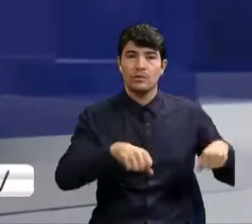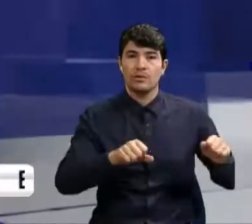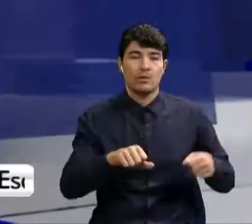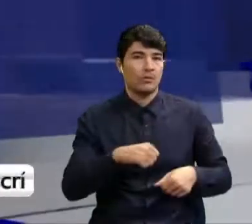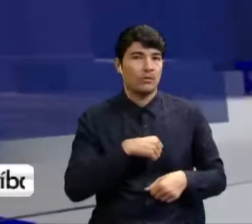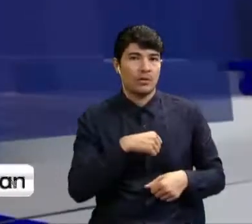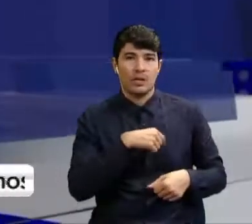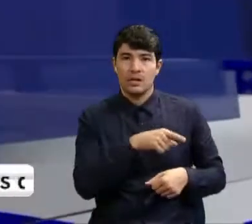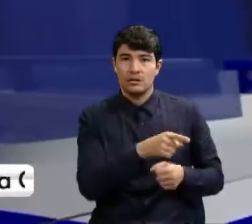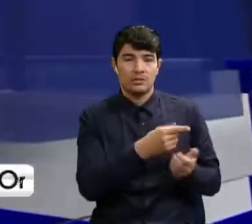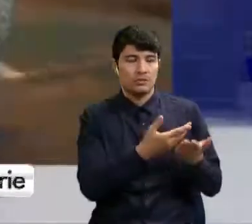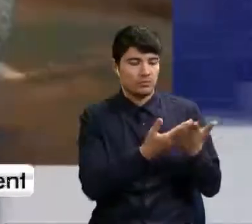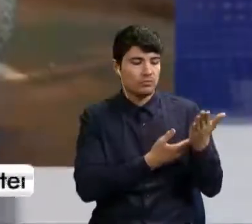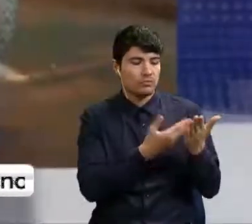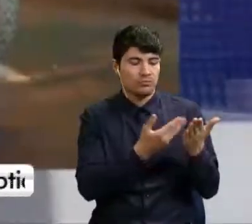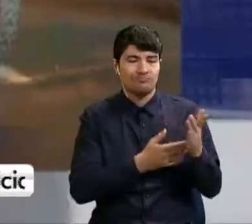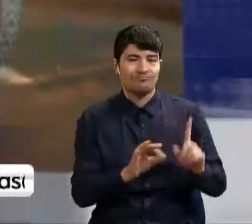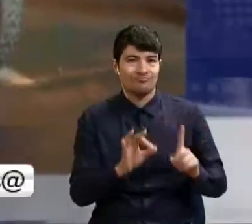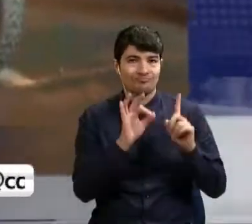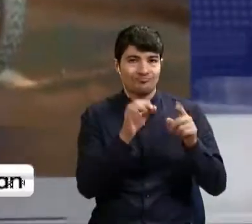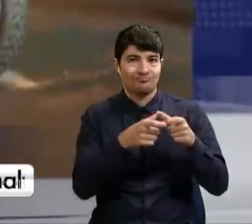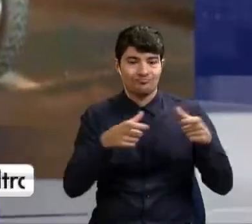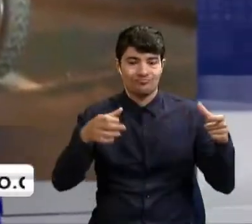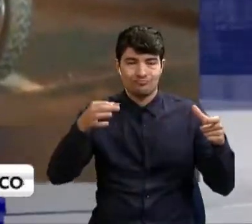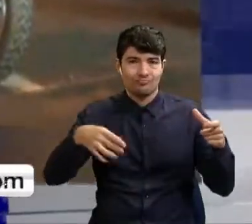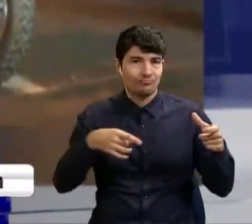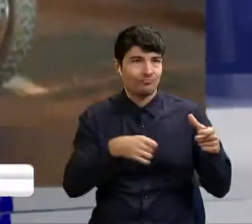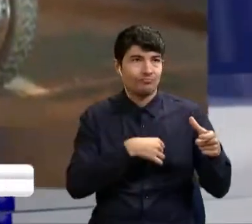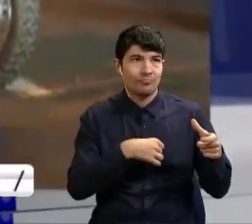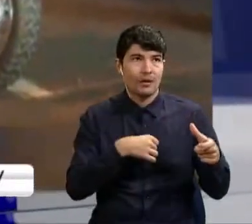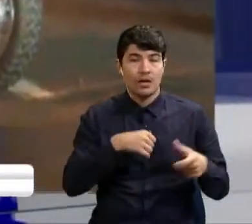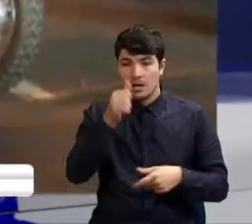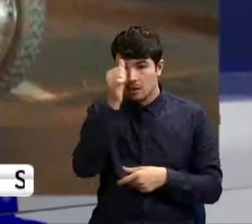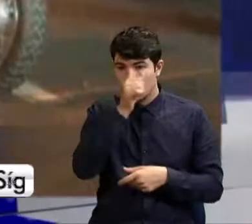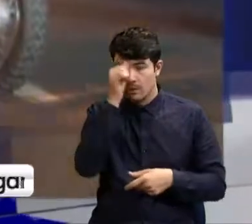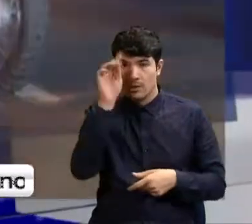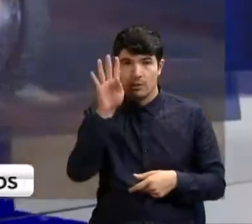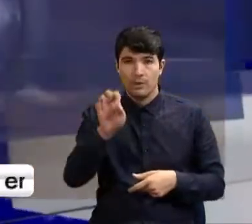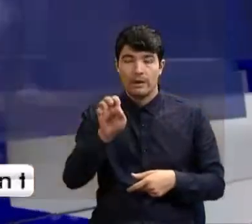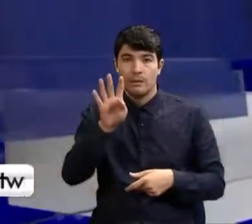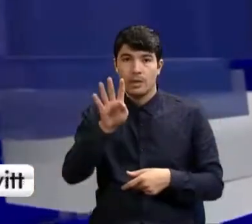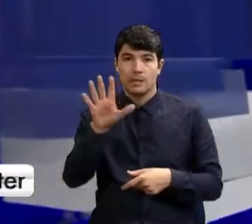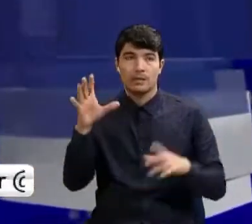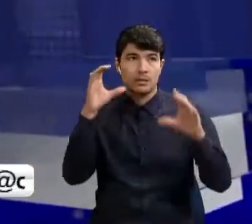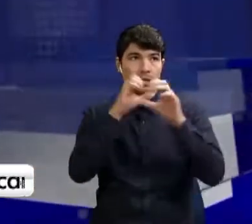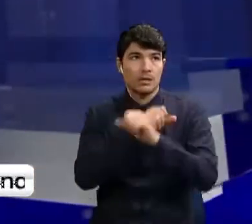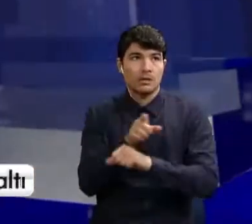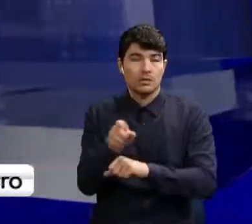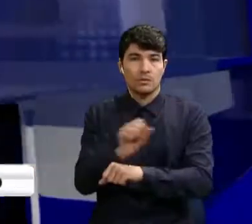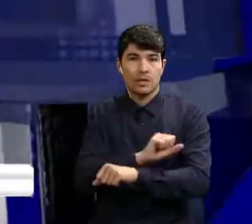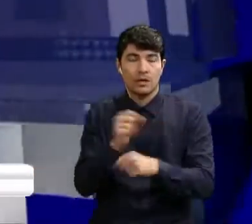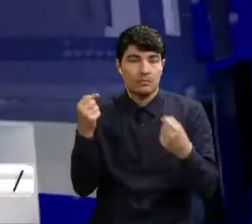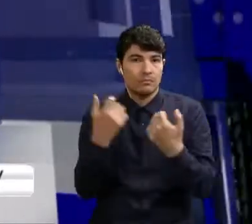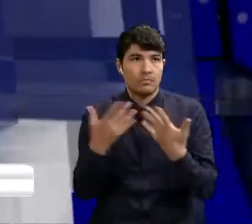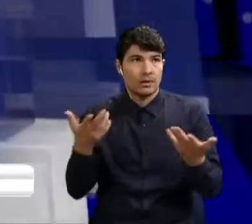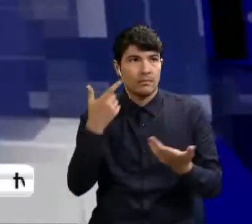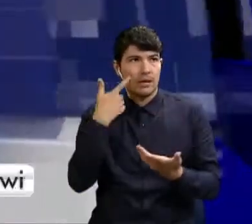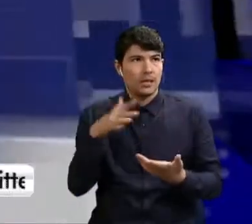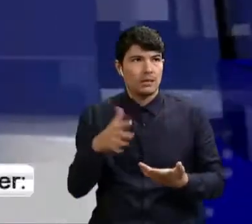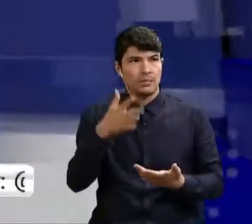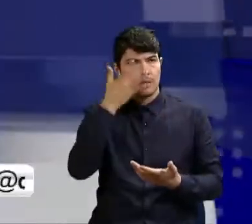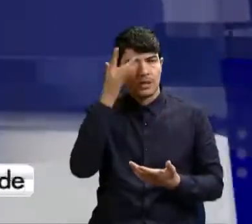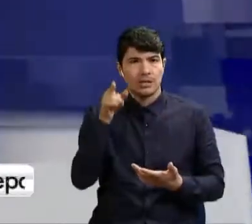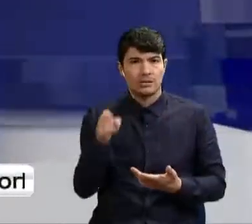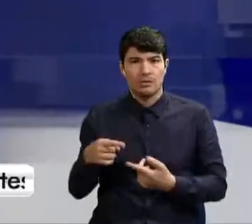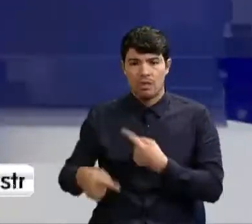contaba con sus documentos al día domingo 9 y 45 de la noche un vehículo pierde el control porque al parecer se le